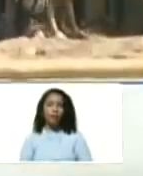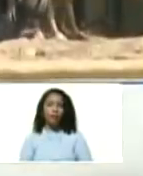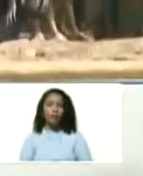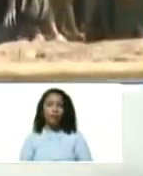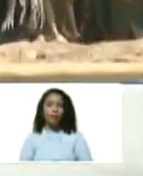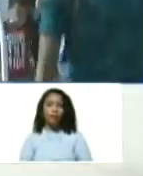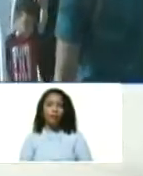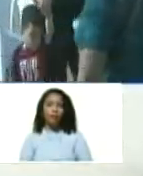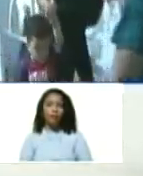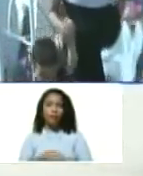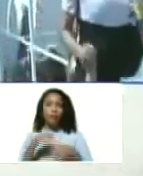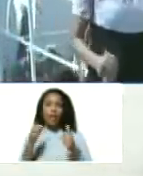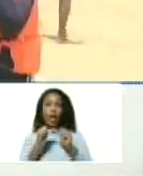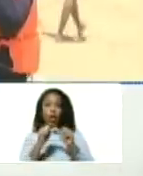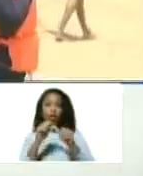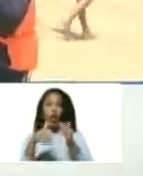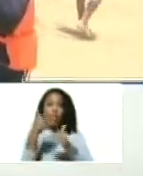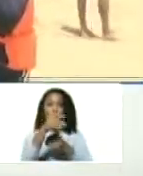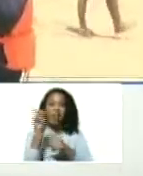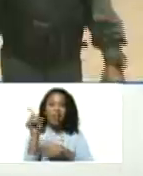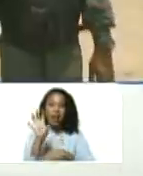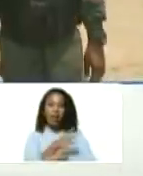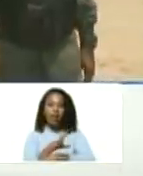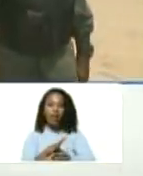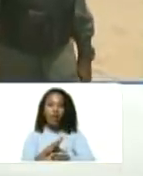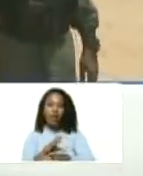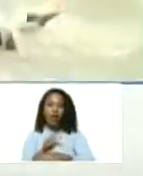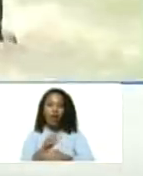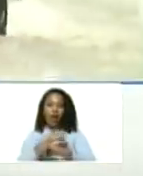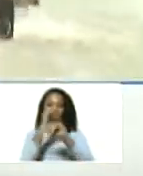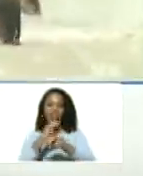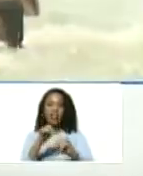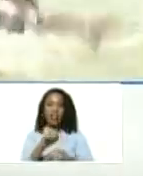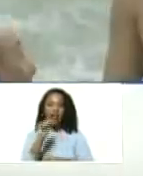qué es lo que sigue después de esa canción la felicidad